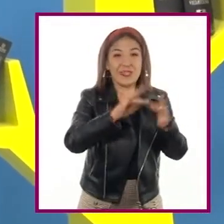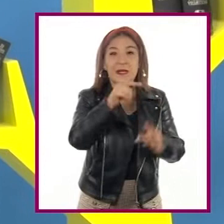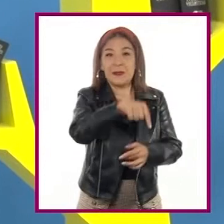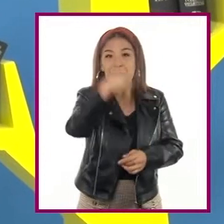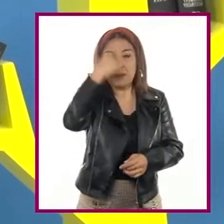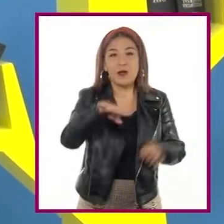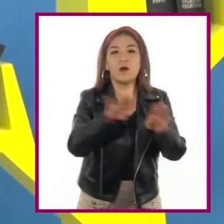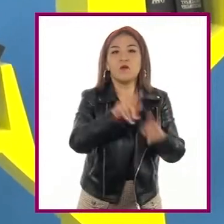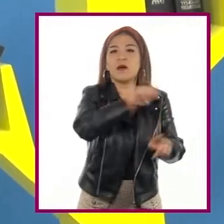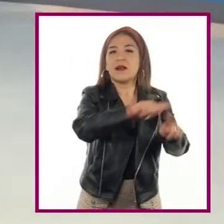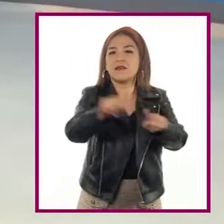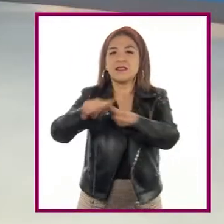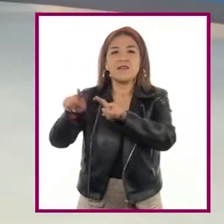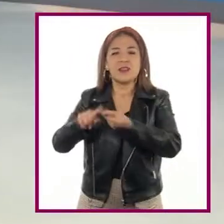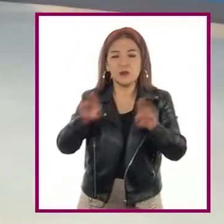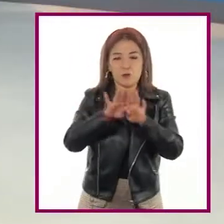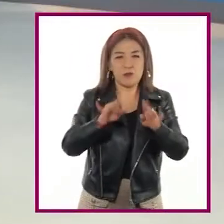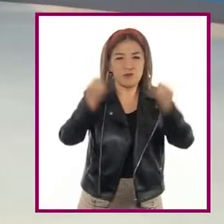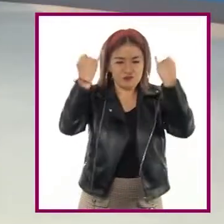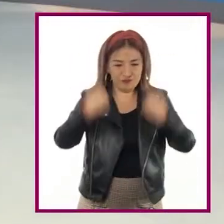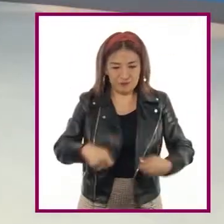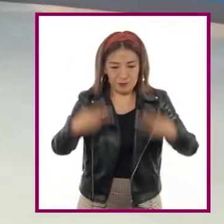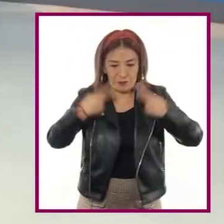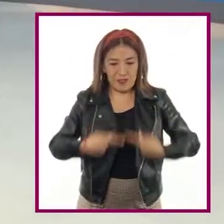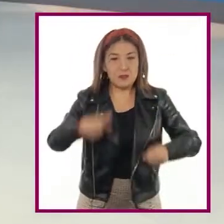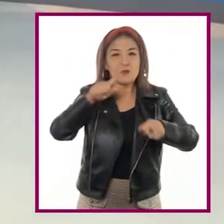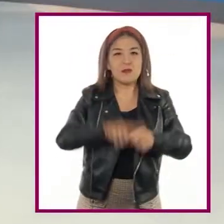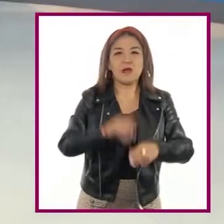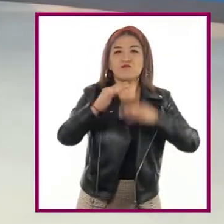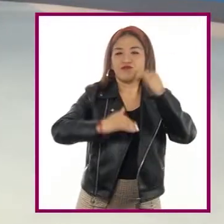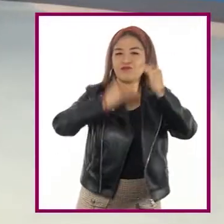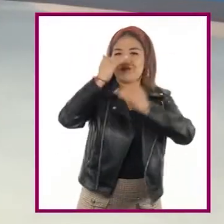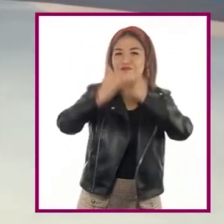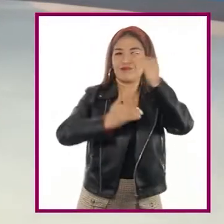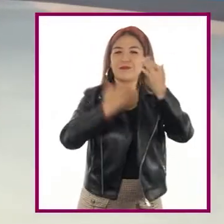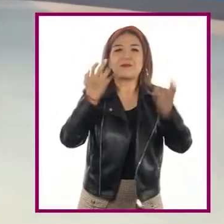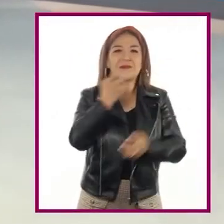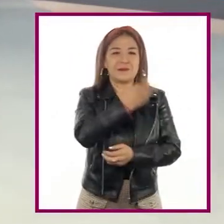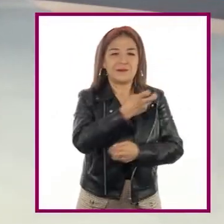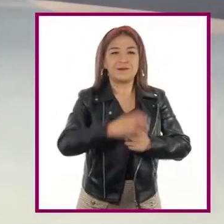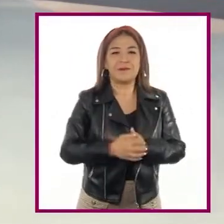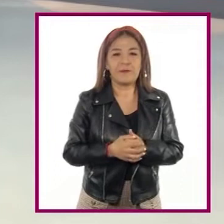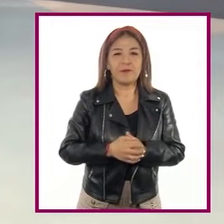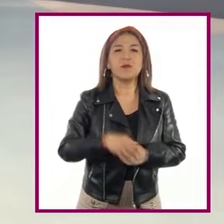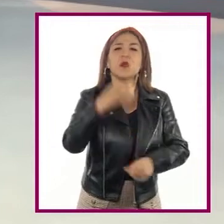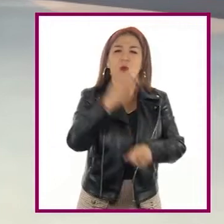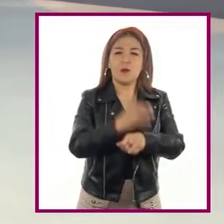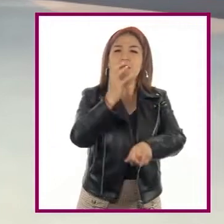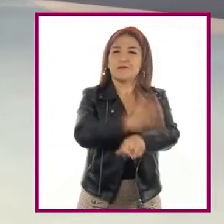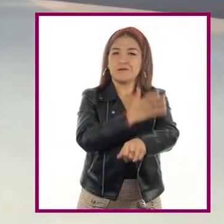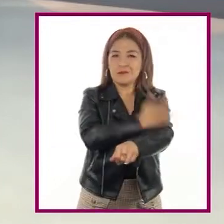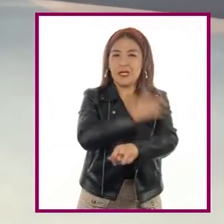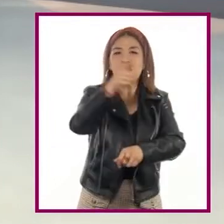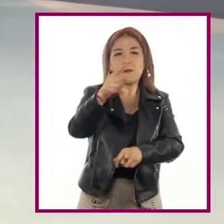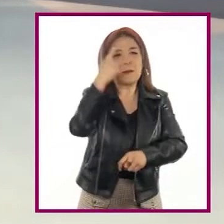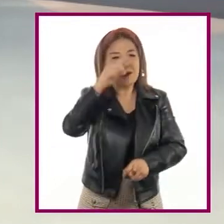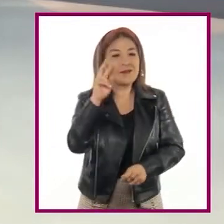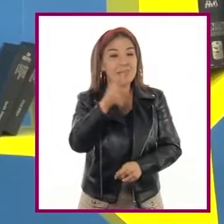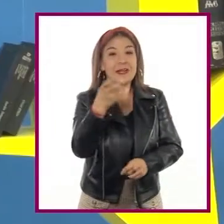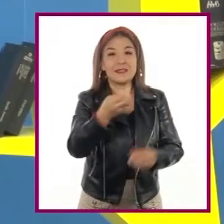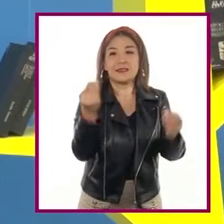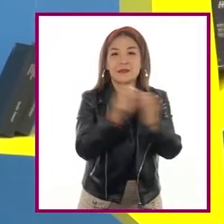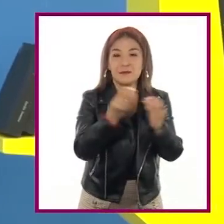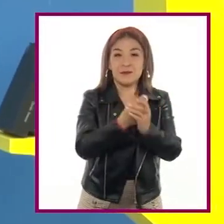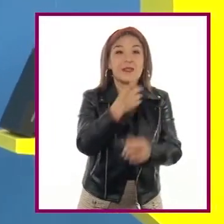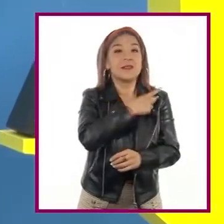la identidad de cada persona. Les invito a que me acompañen desde el espacio que han dispuesto para esta sesión. Y